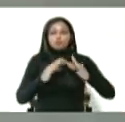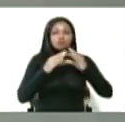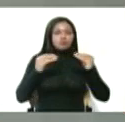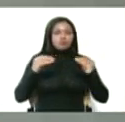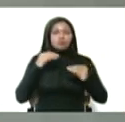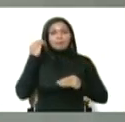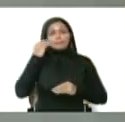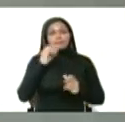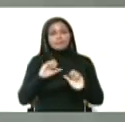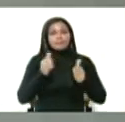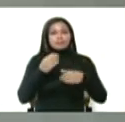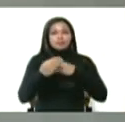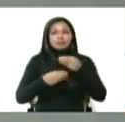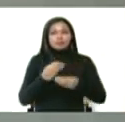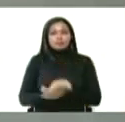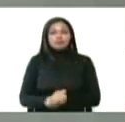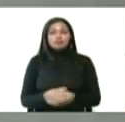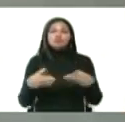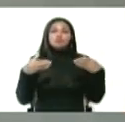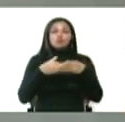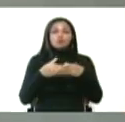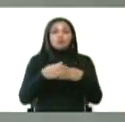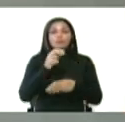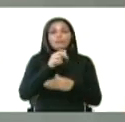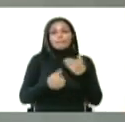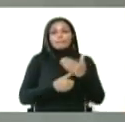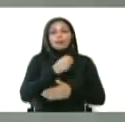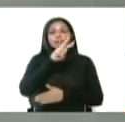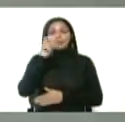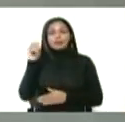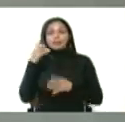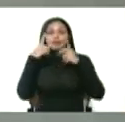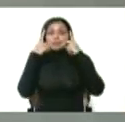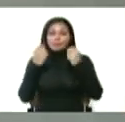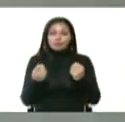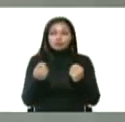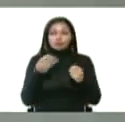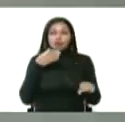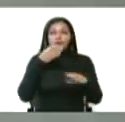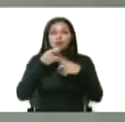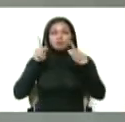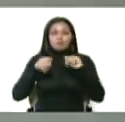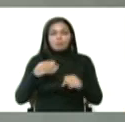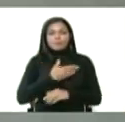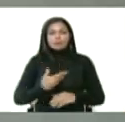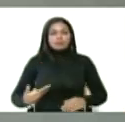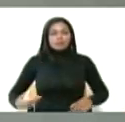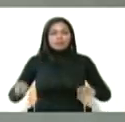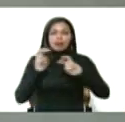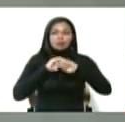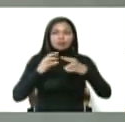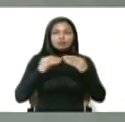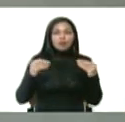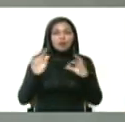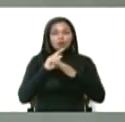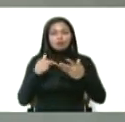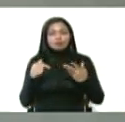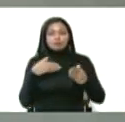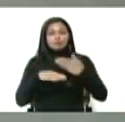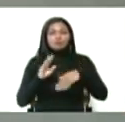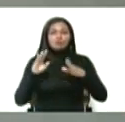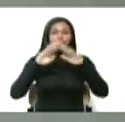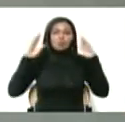a opinar. De verdad que es un grupo de más de 20 especialistas nacionales que están abocados, presidente, a revisar todo el material que va saliendo en el